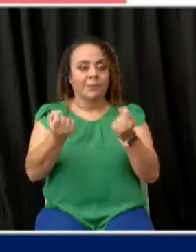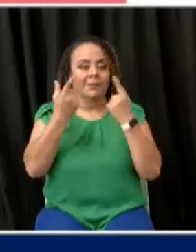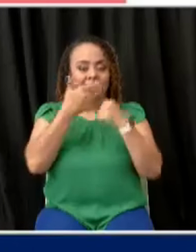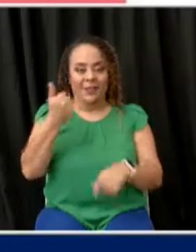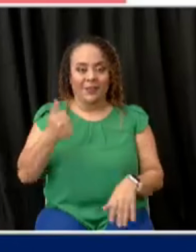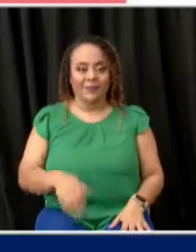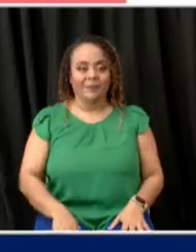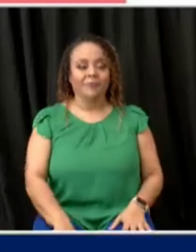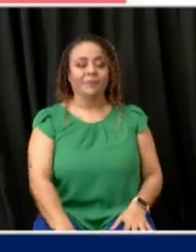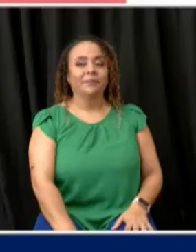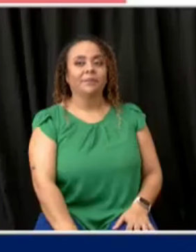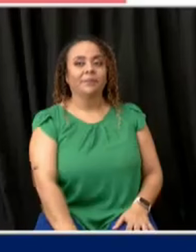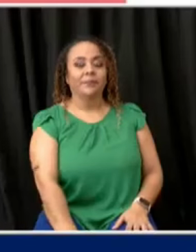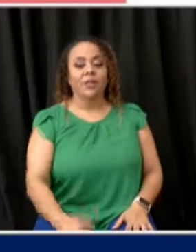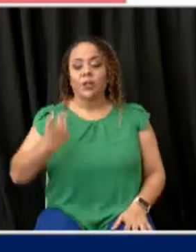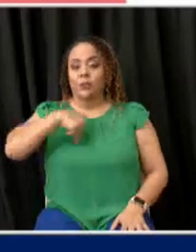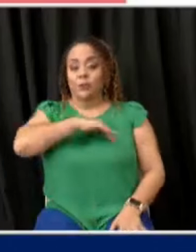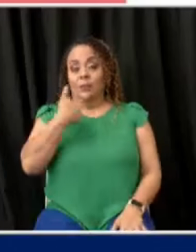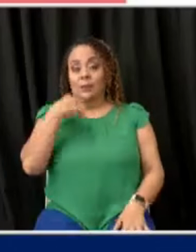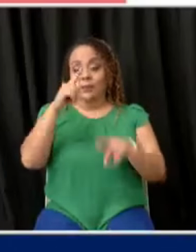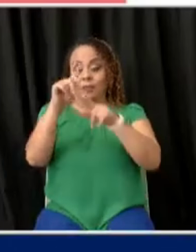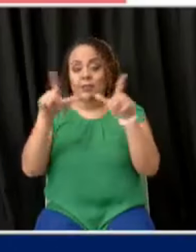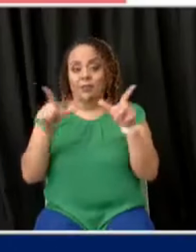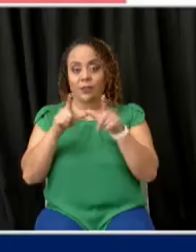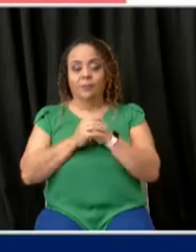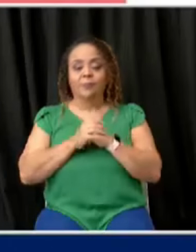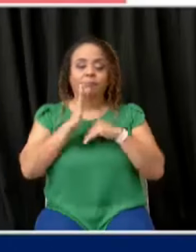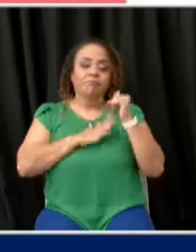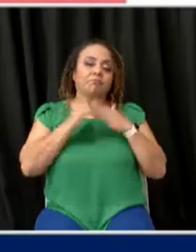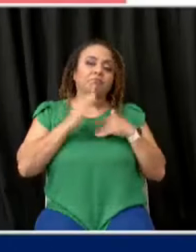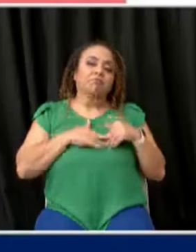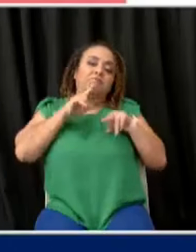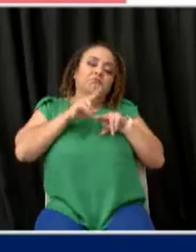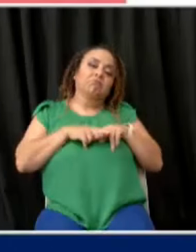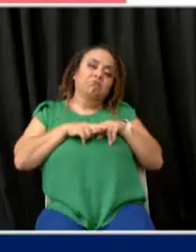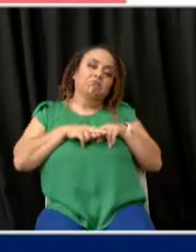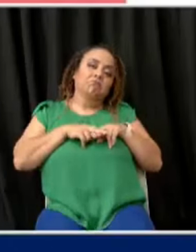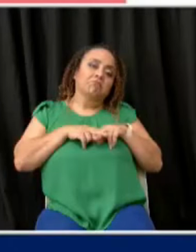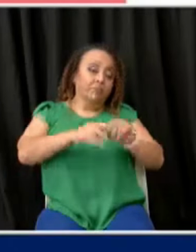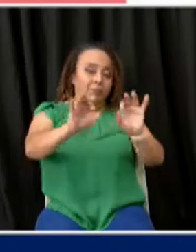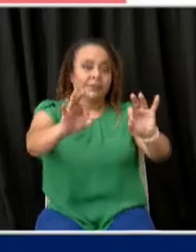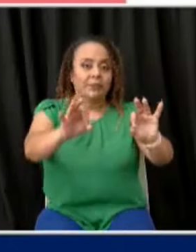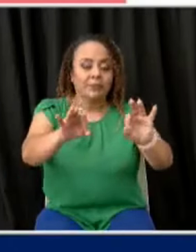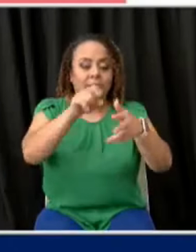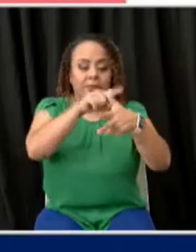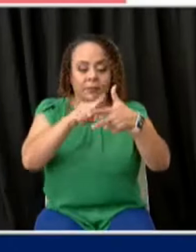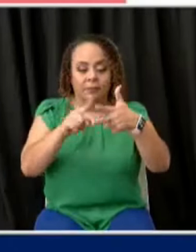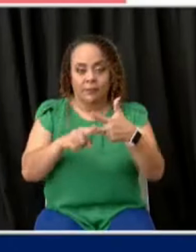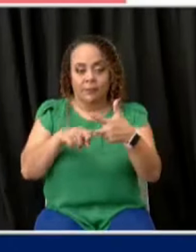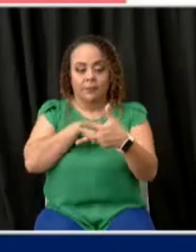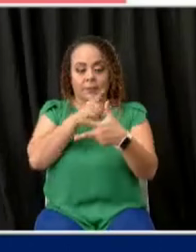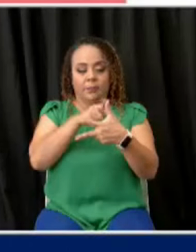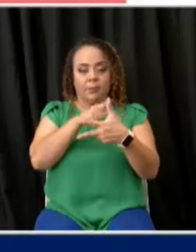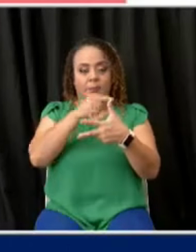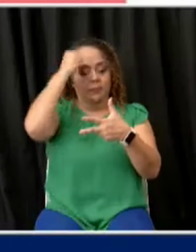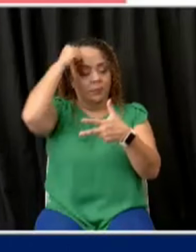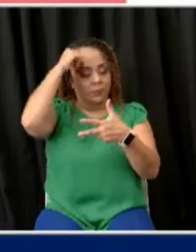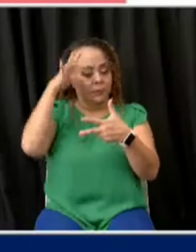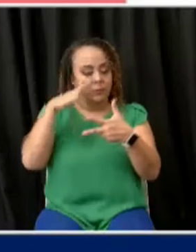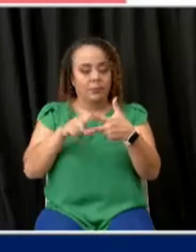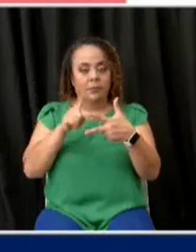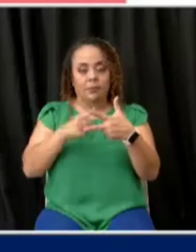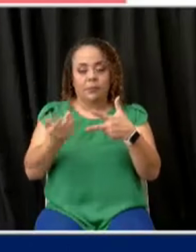mejor. Nosotros tenemos una zona de confort, donde estamos bien, y las tres curvas, que es la curva de sudoración, la